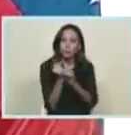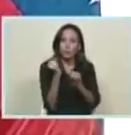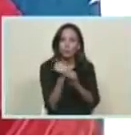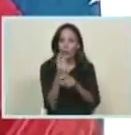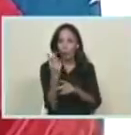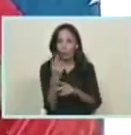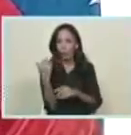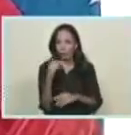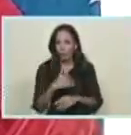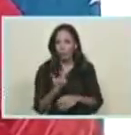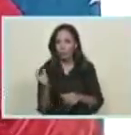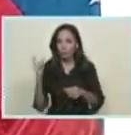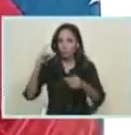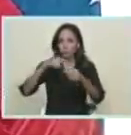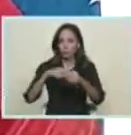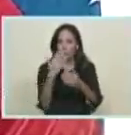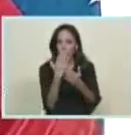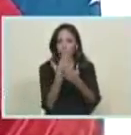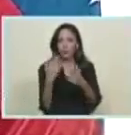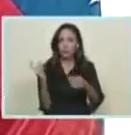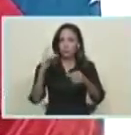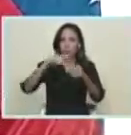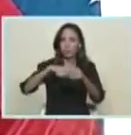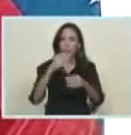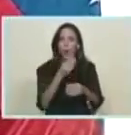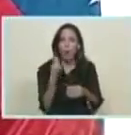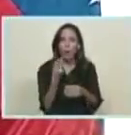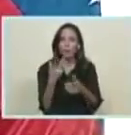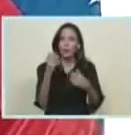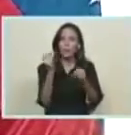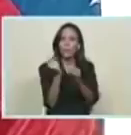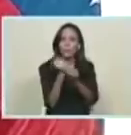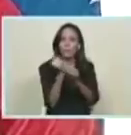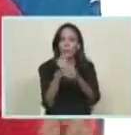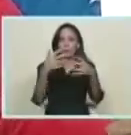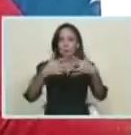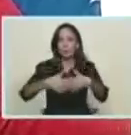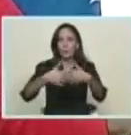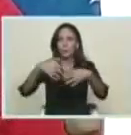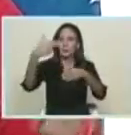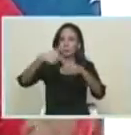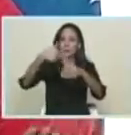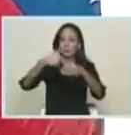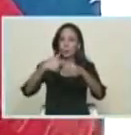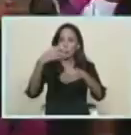dos se pueden incorporar al Frente Nacional de la Juventud Petrolera.